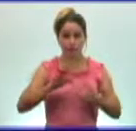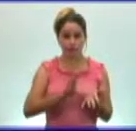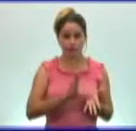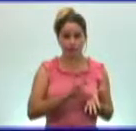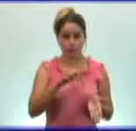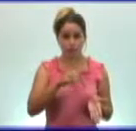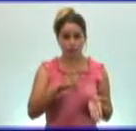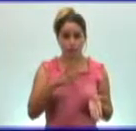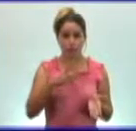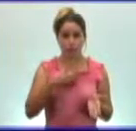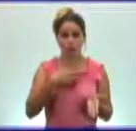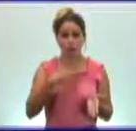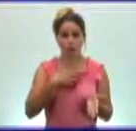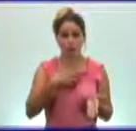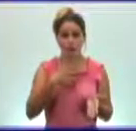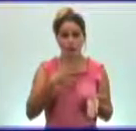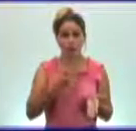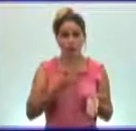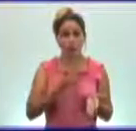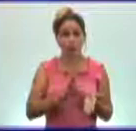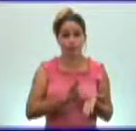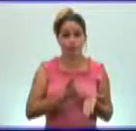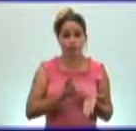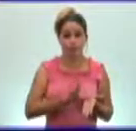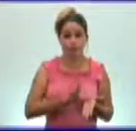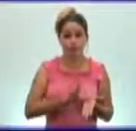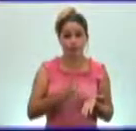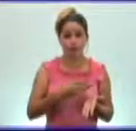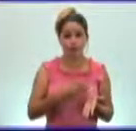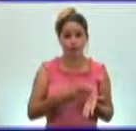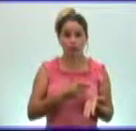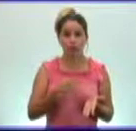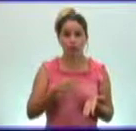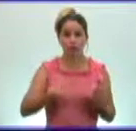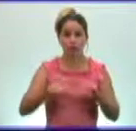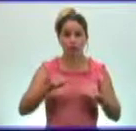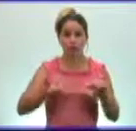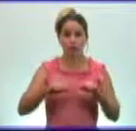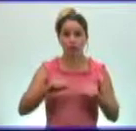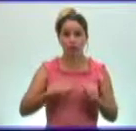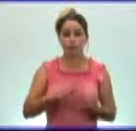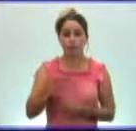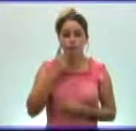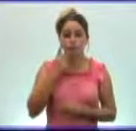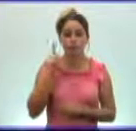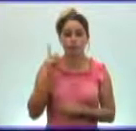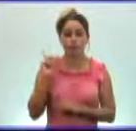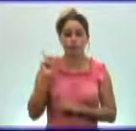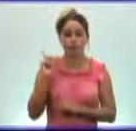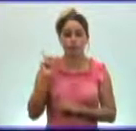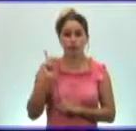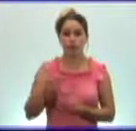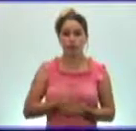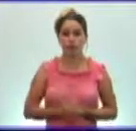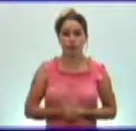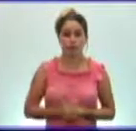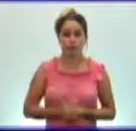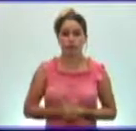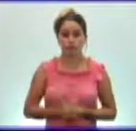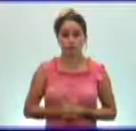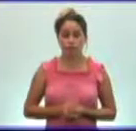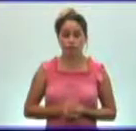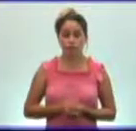tenían en sus casas el libro de texto, que es el que vamos a utilizar de 10º grado. En este libro de texto, al inicio, aparece la tabla